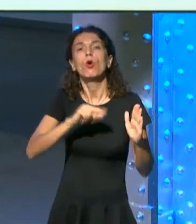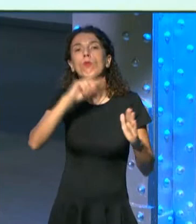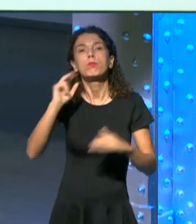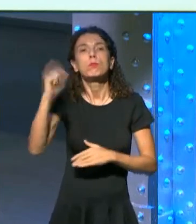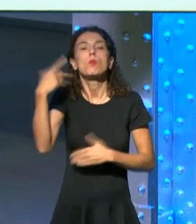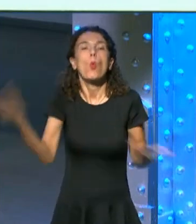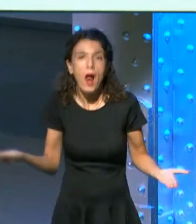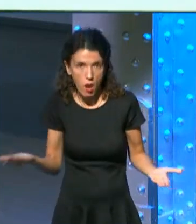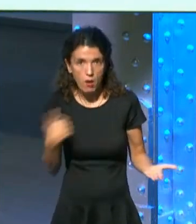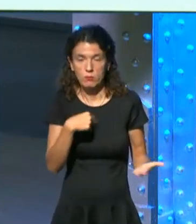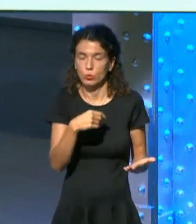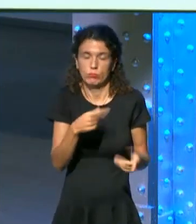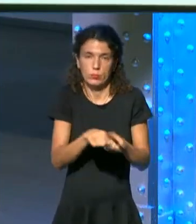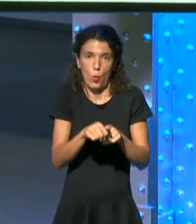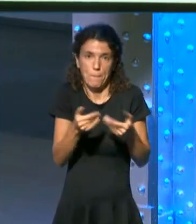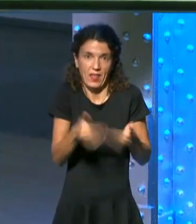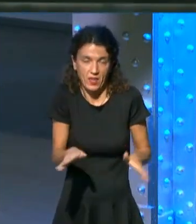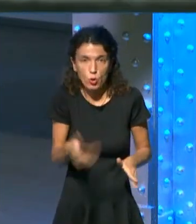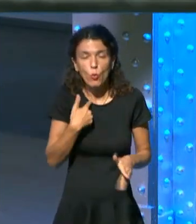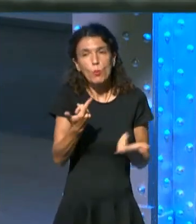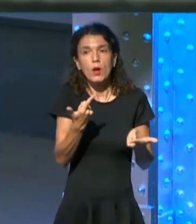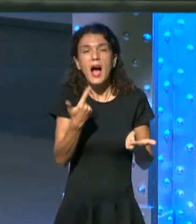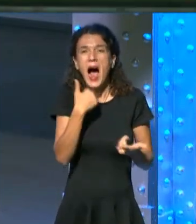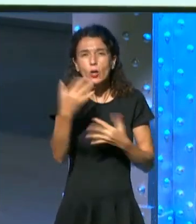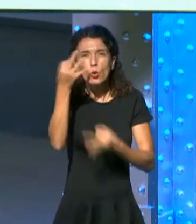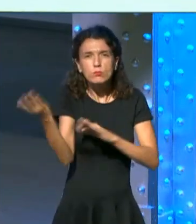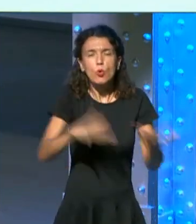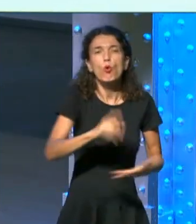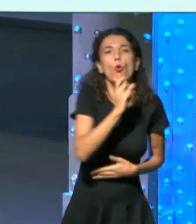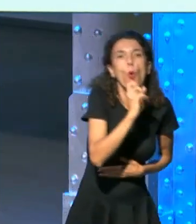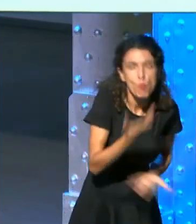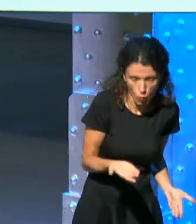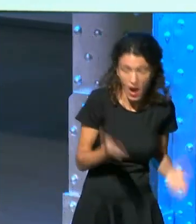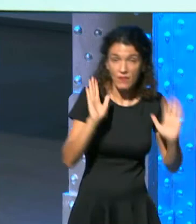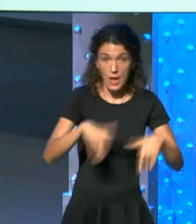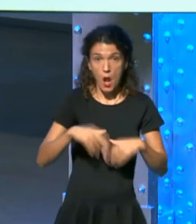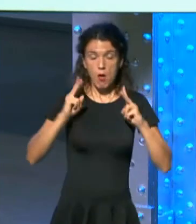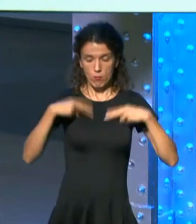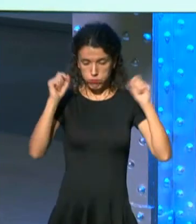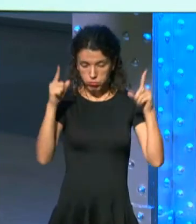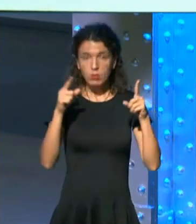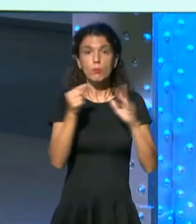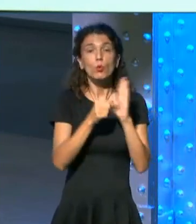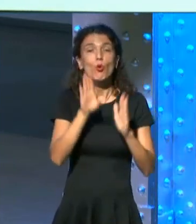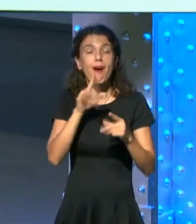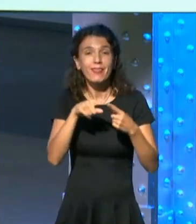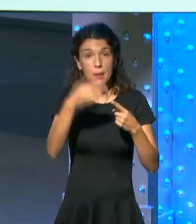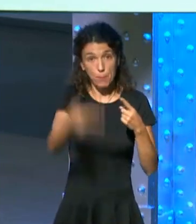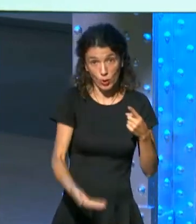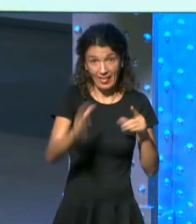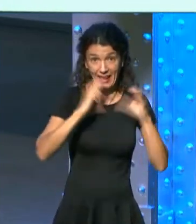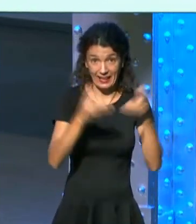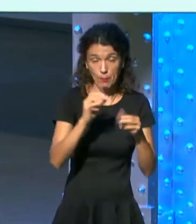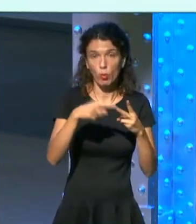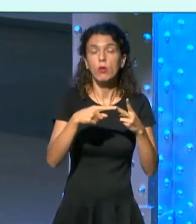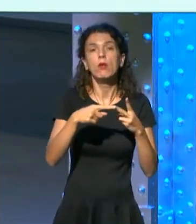foco con realmente la aplicación de una cosa concreta. Entonces, realmente cuando me di cuenta de esos dos puntos, ¿vale? De la importancia del equipo